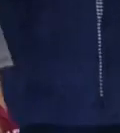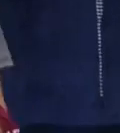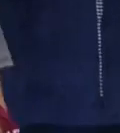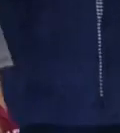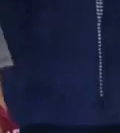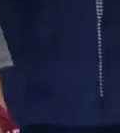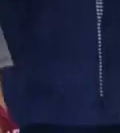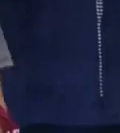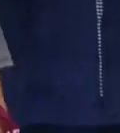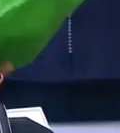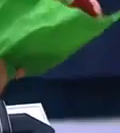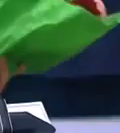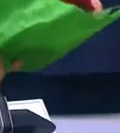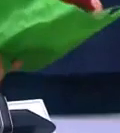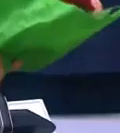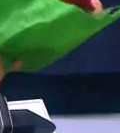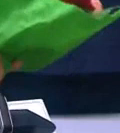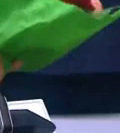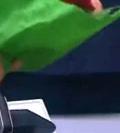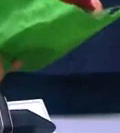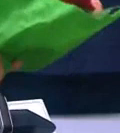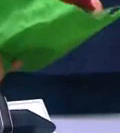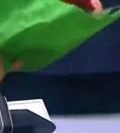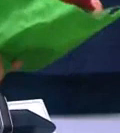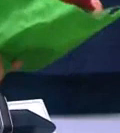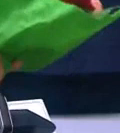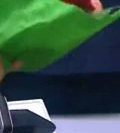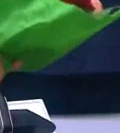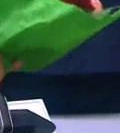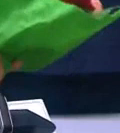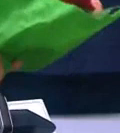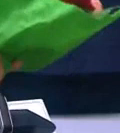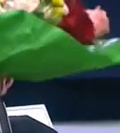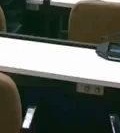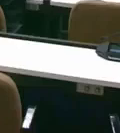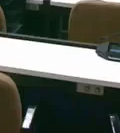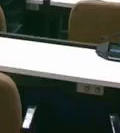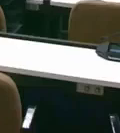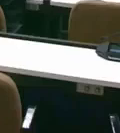Thank you.